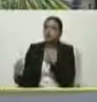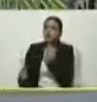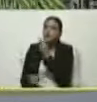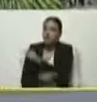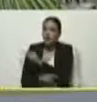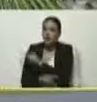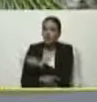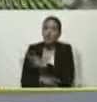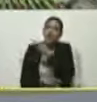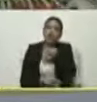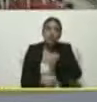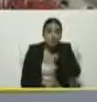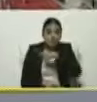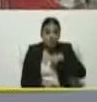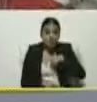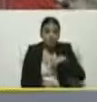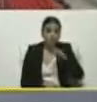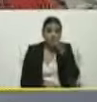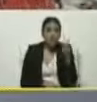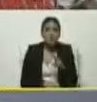nosotros somos un poder